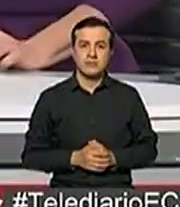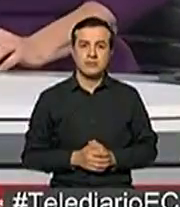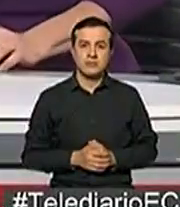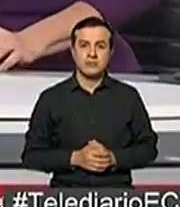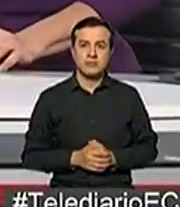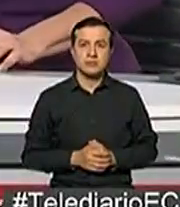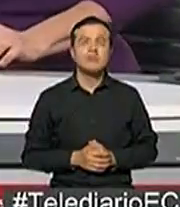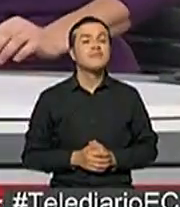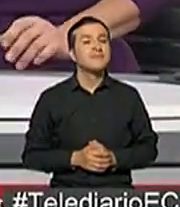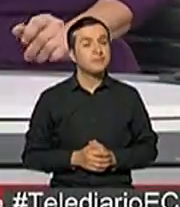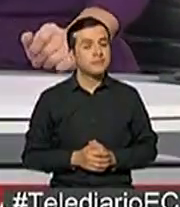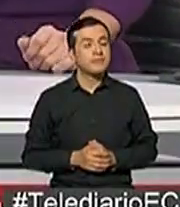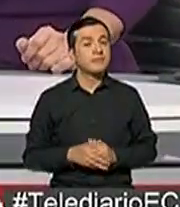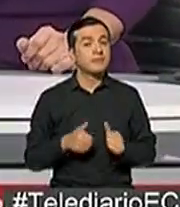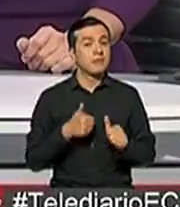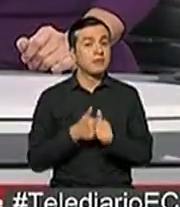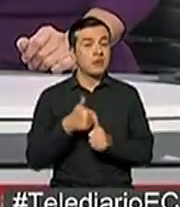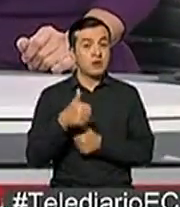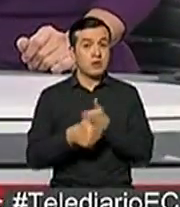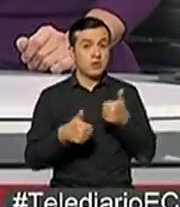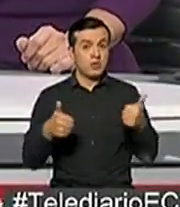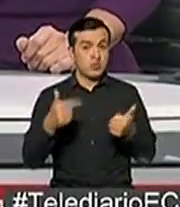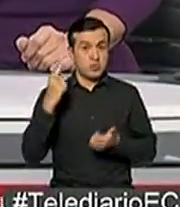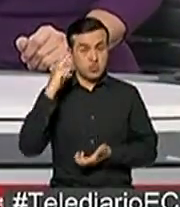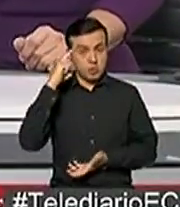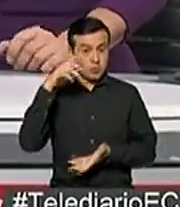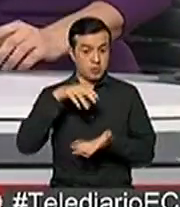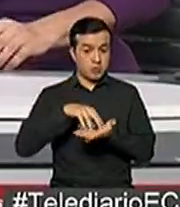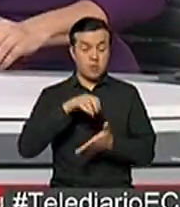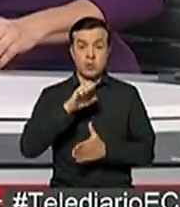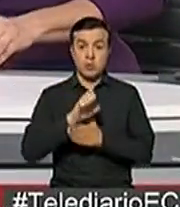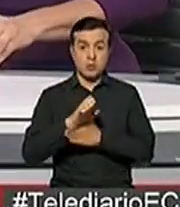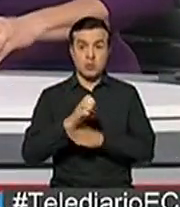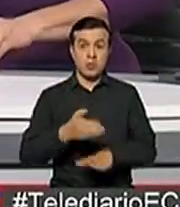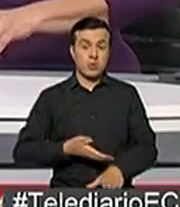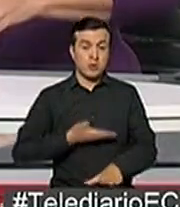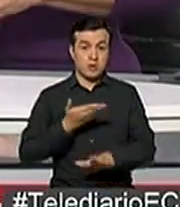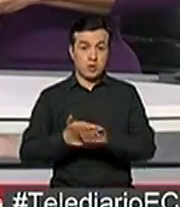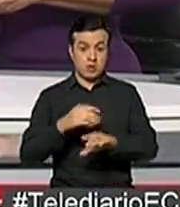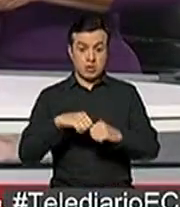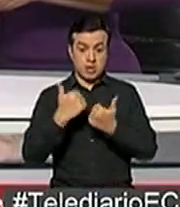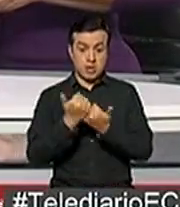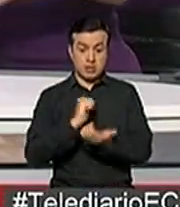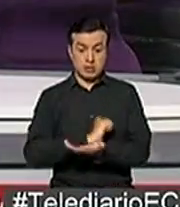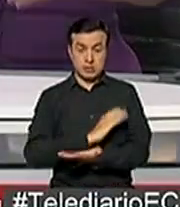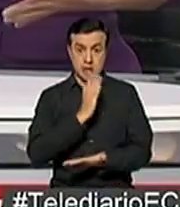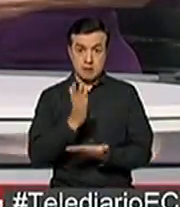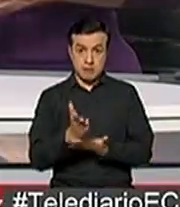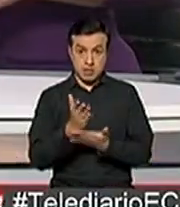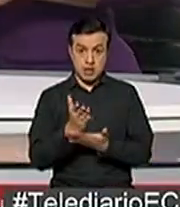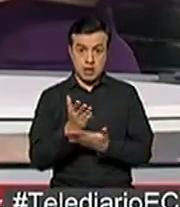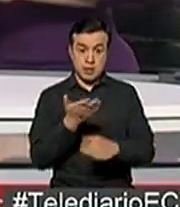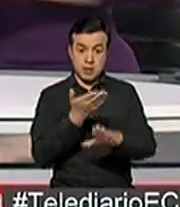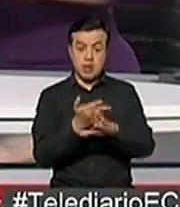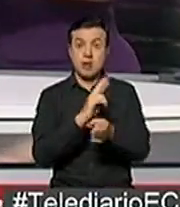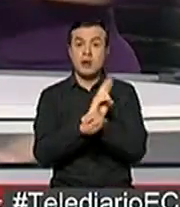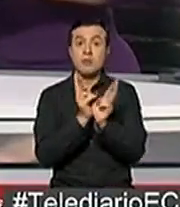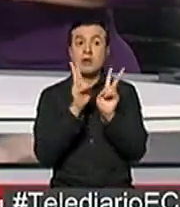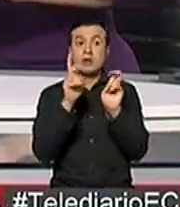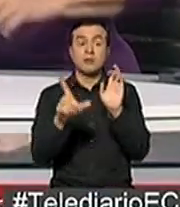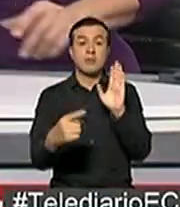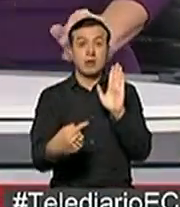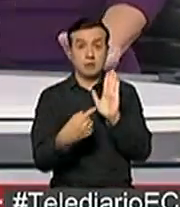y dentro de pocos minutos autoridades del gobierno nacional entregarán en asamblea el paquete de reformas en materia